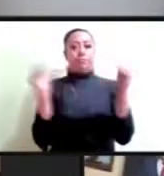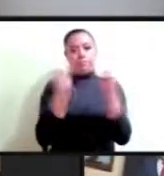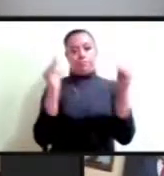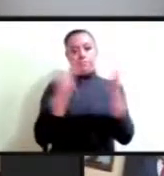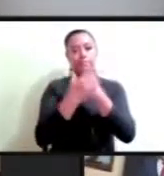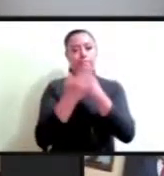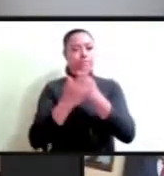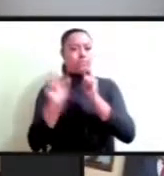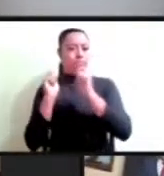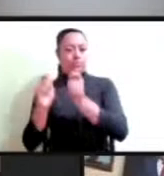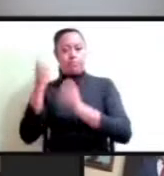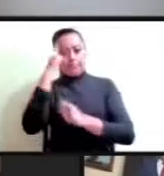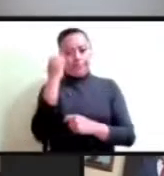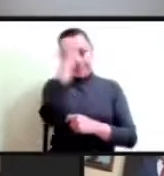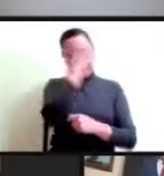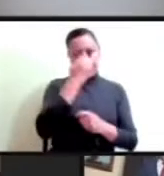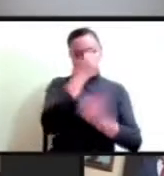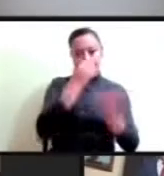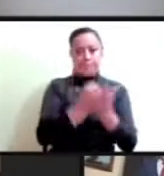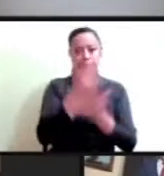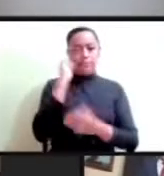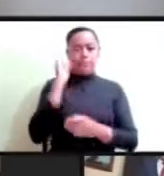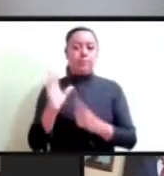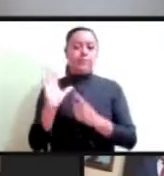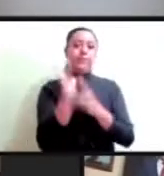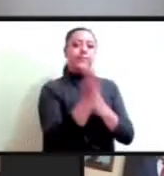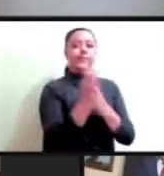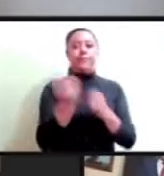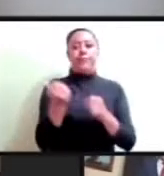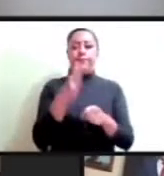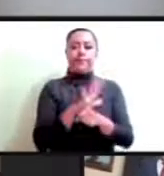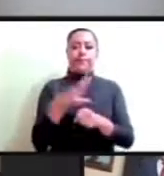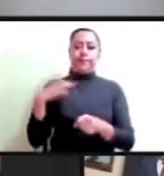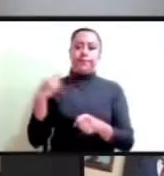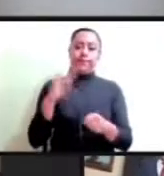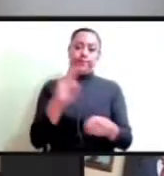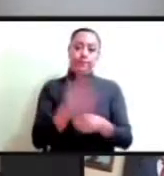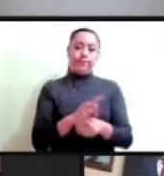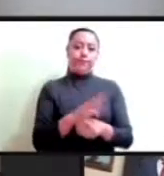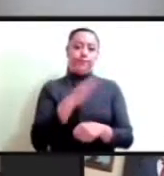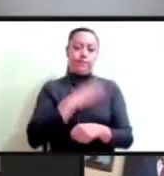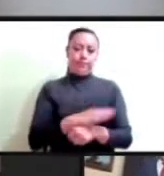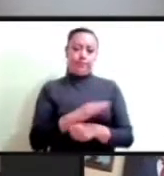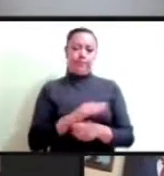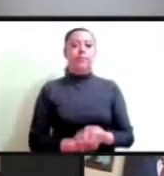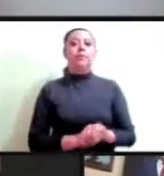dictamen a la Comisión de Administración y Procuración de Justicia.